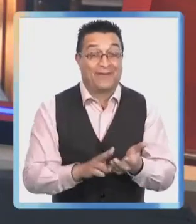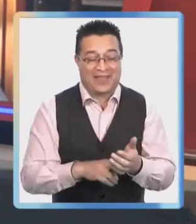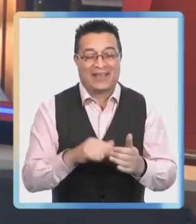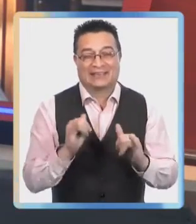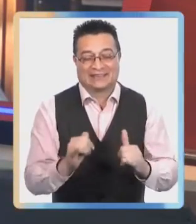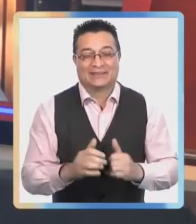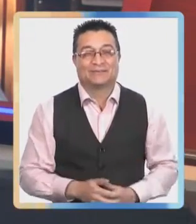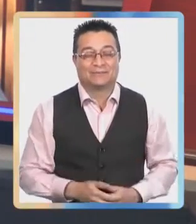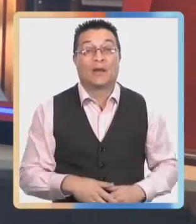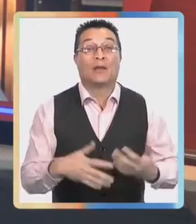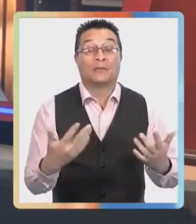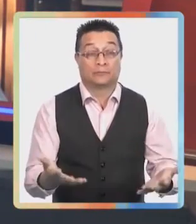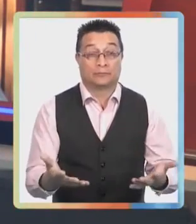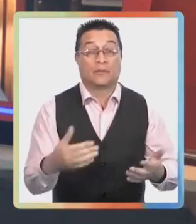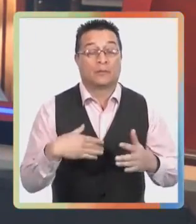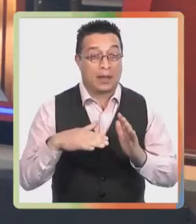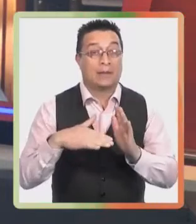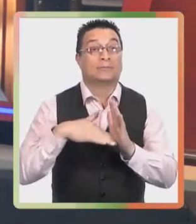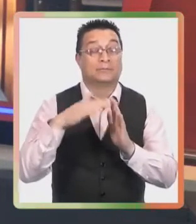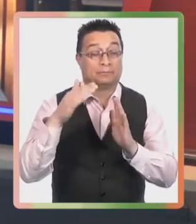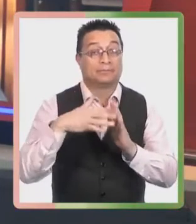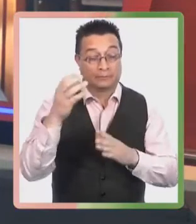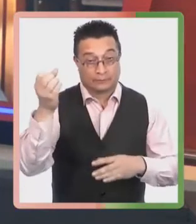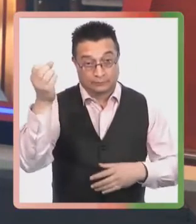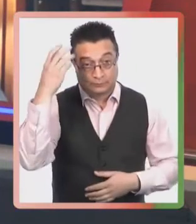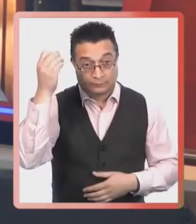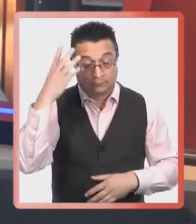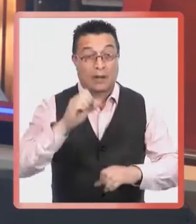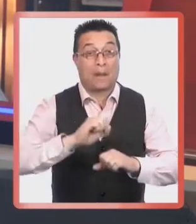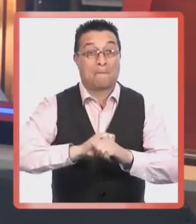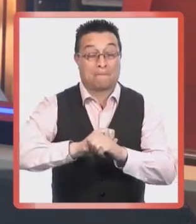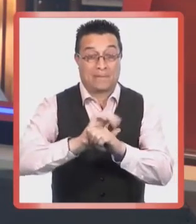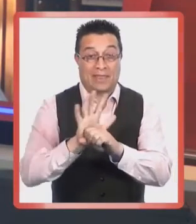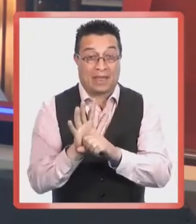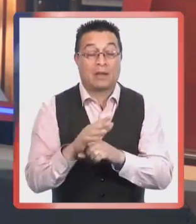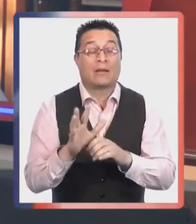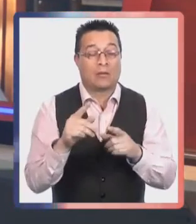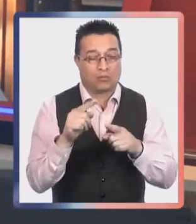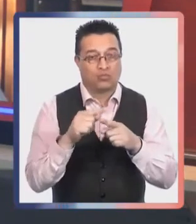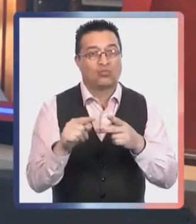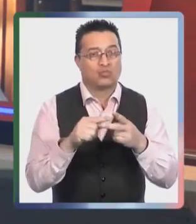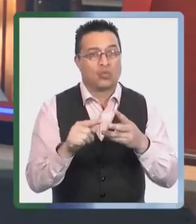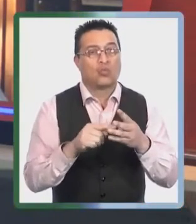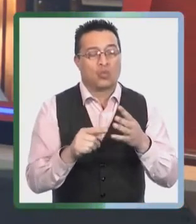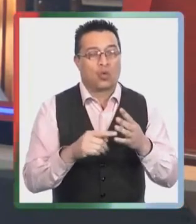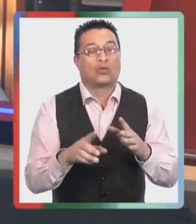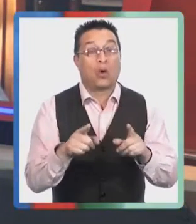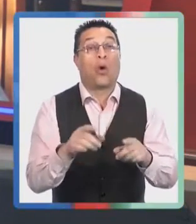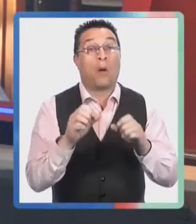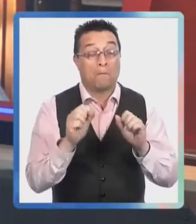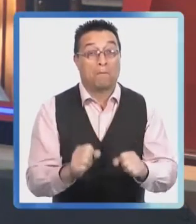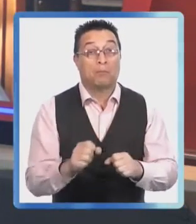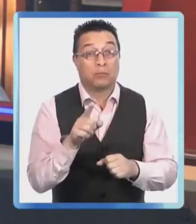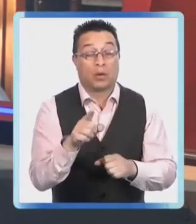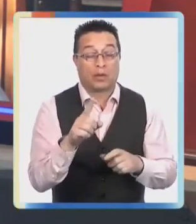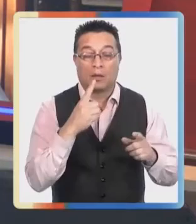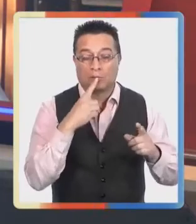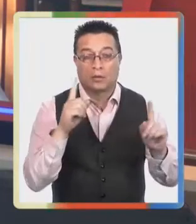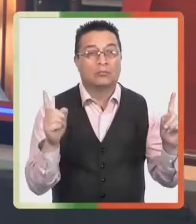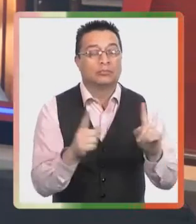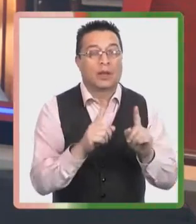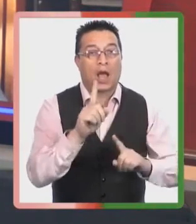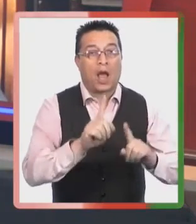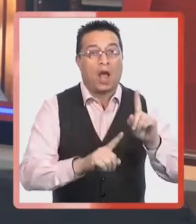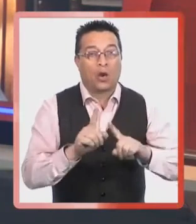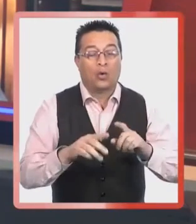Sí, es verdad. Bueno, doctor, los grandes aprendizajes que le deja esta pandemia, yo creo que son muchos, pero si usted pudiese